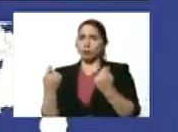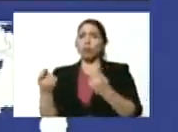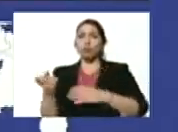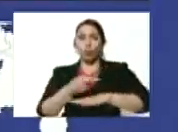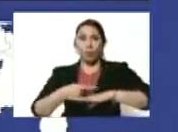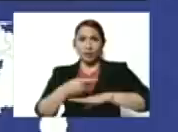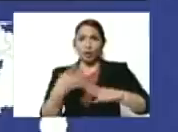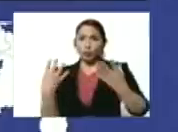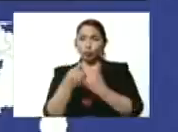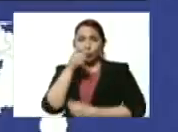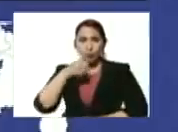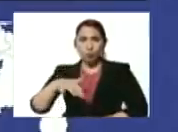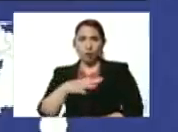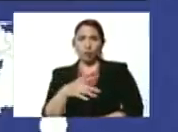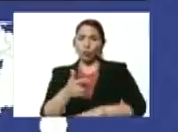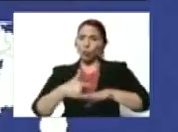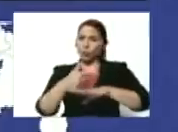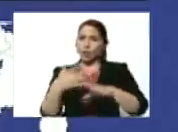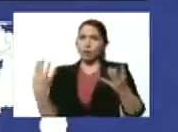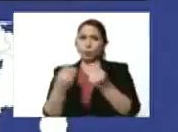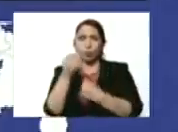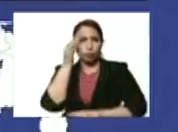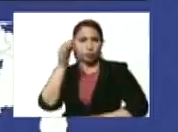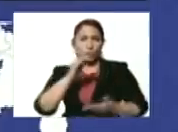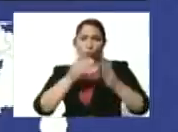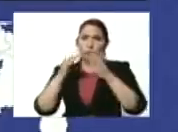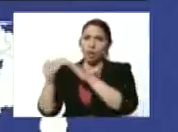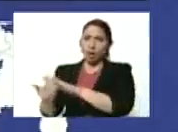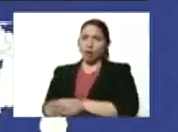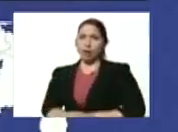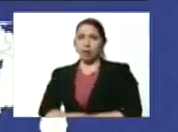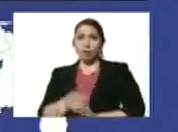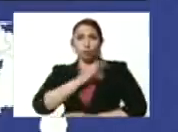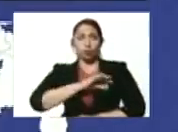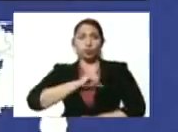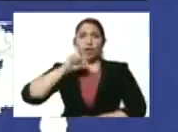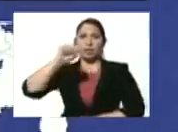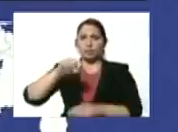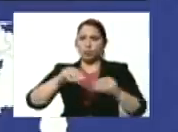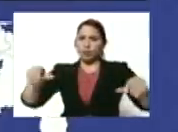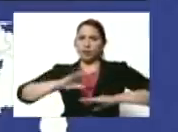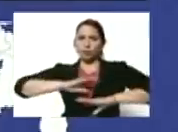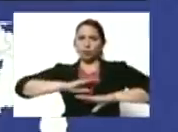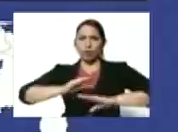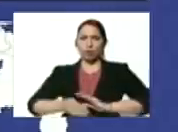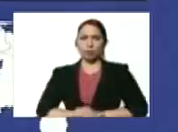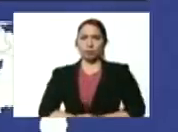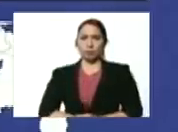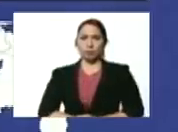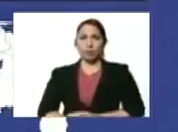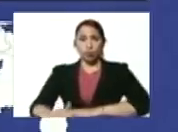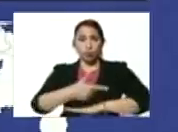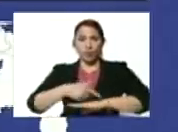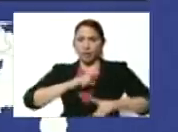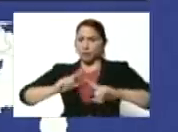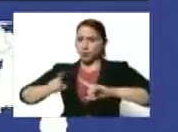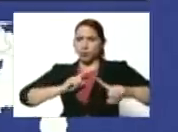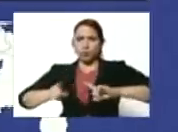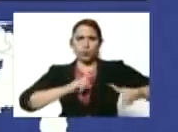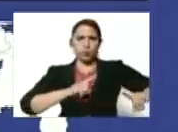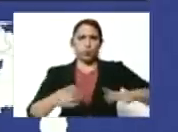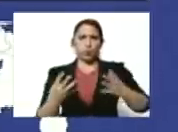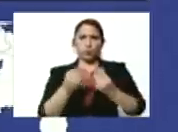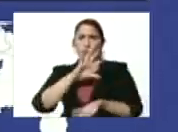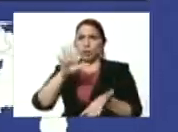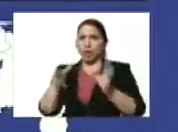pueblo, gobernar con los consejos comunales, el socialismo territorial, gobernar, gobernar con los